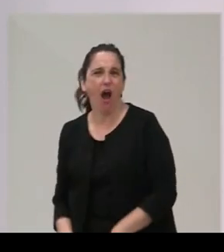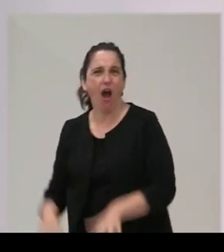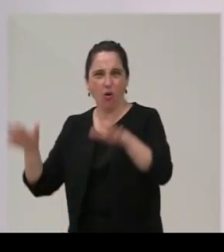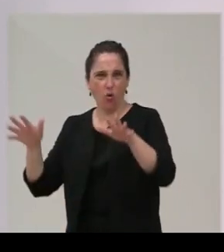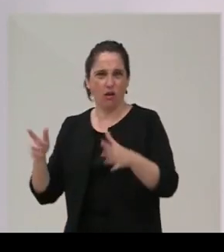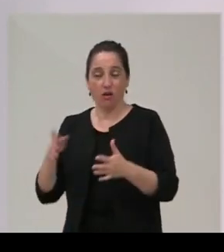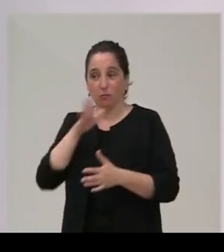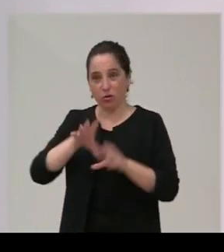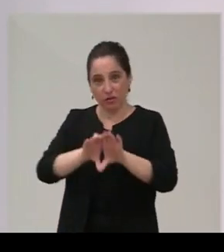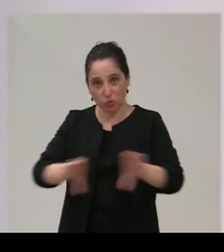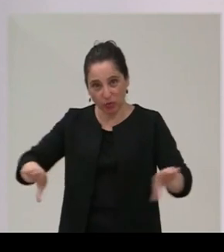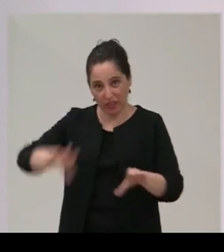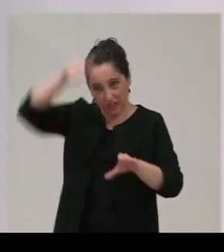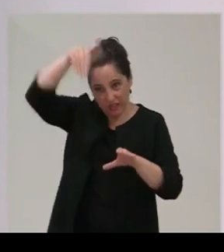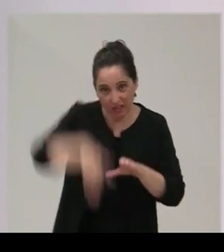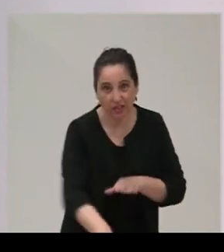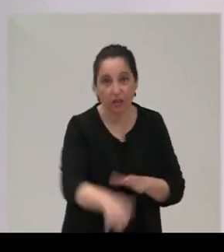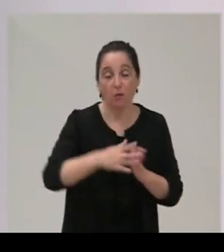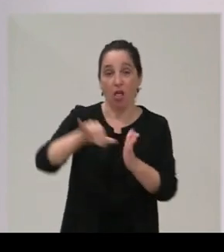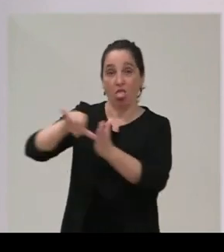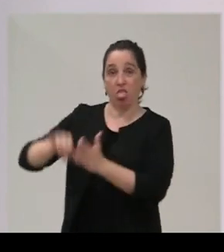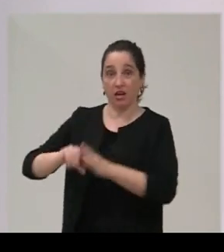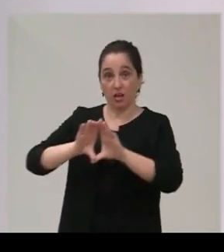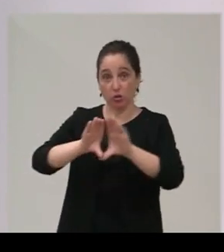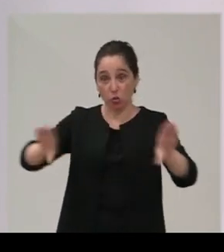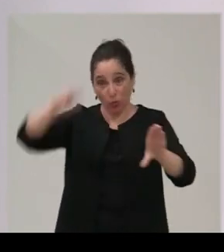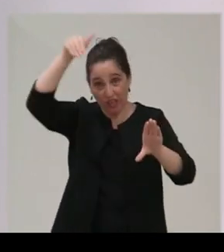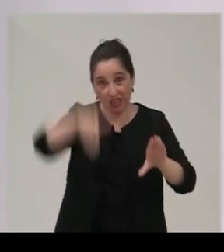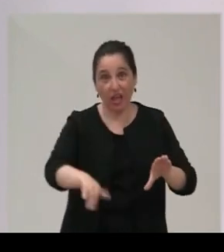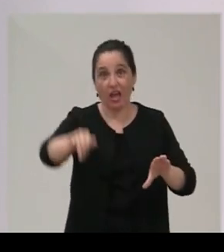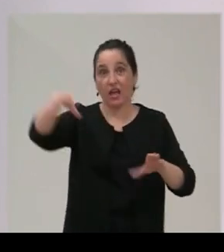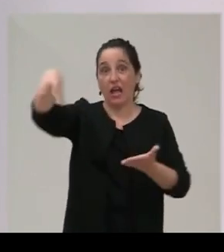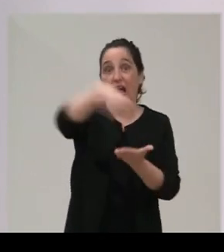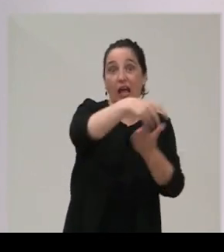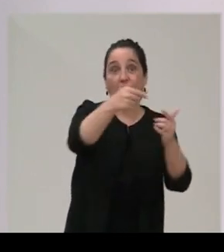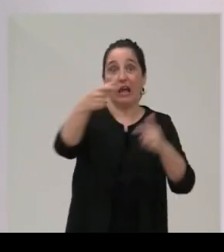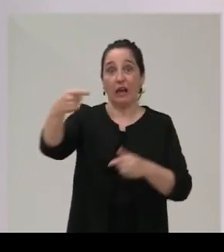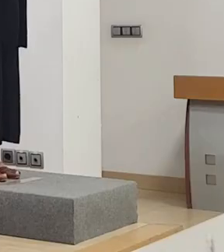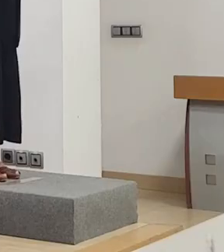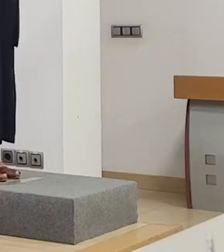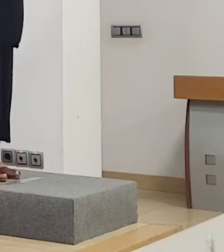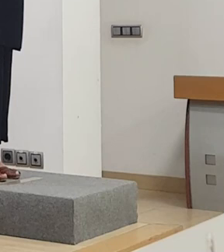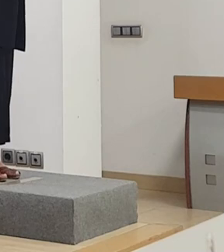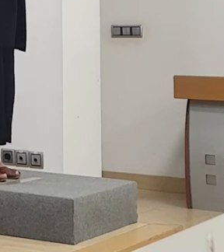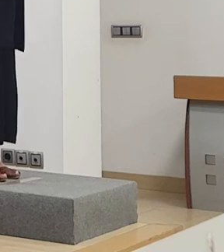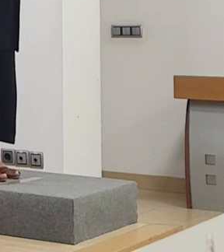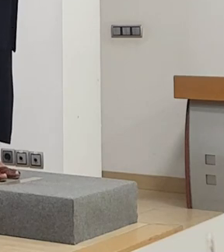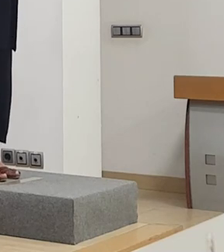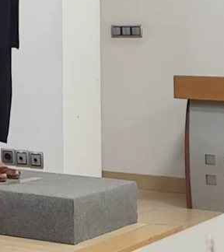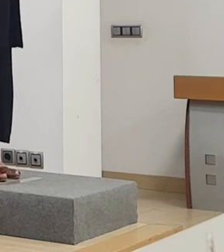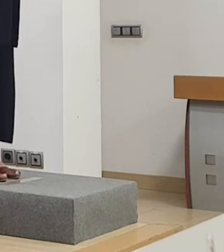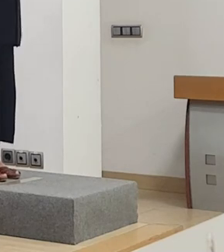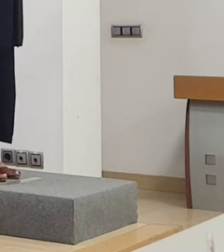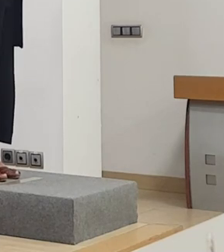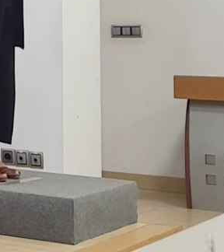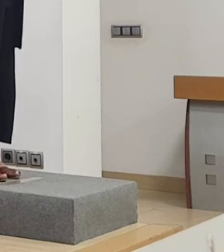de los chalés porque encima en las inmediaciones de donde va esa tubería pues hay edificaciones posteriores y es una obra